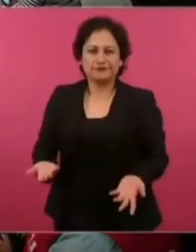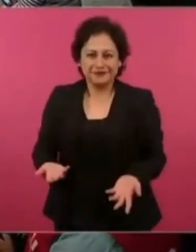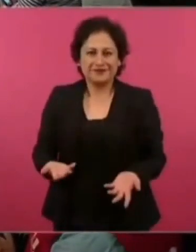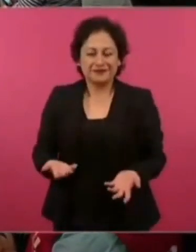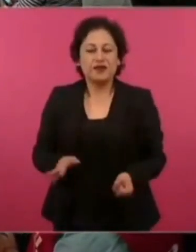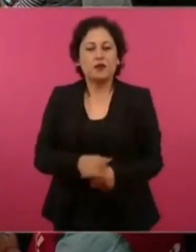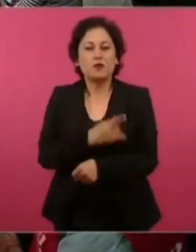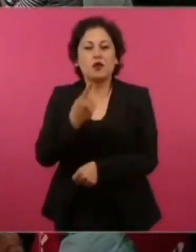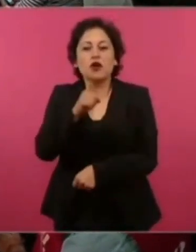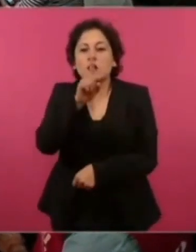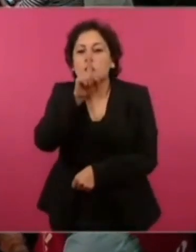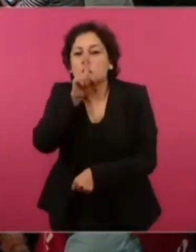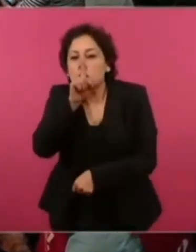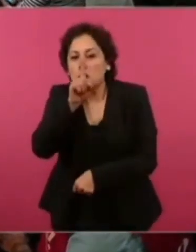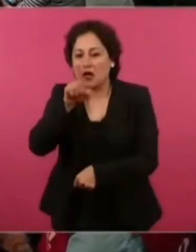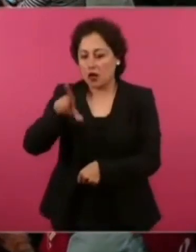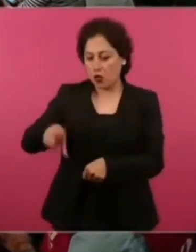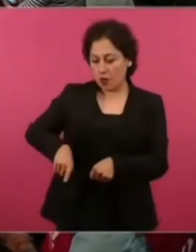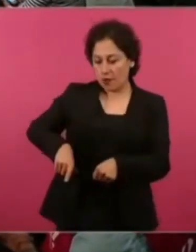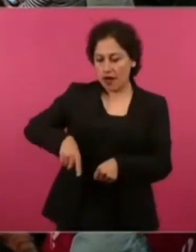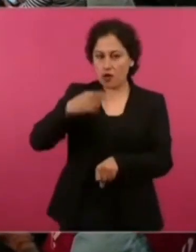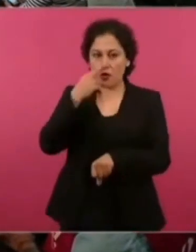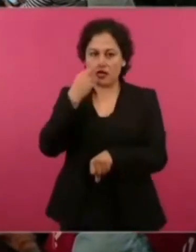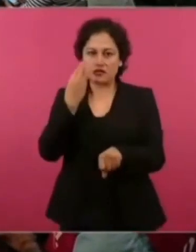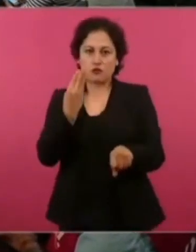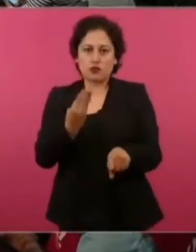que todo quedara en manos del mercado.